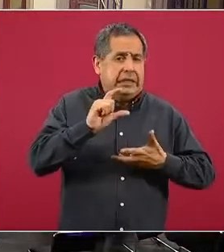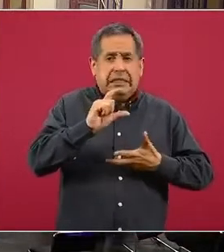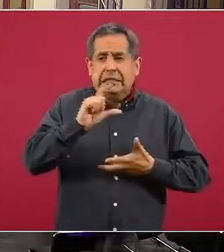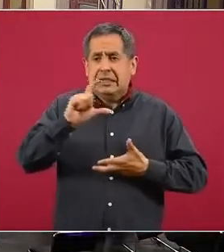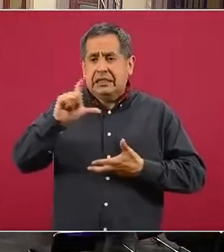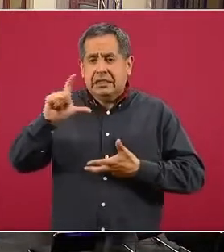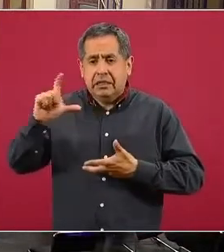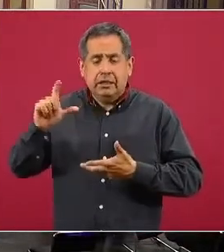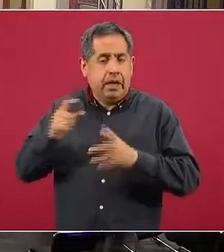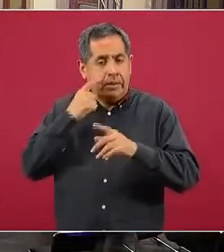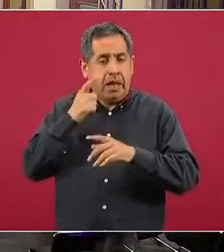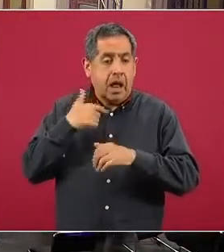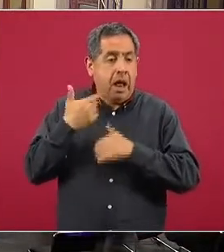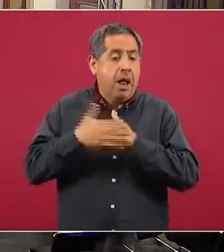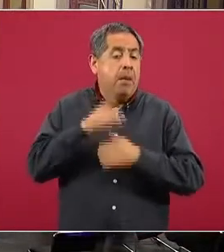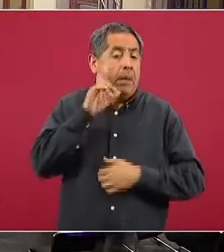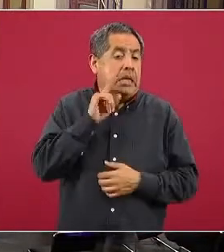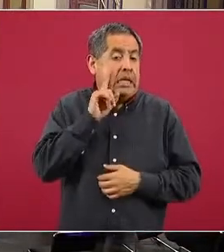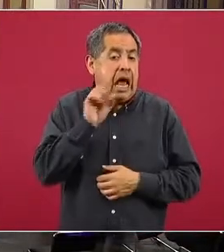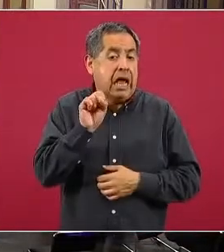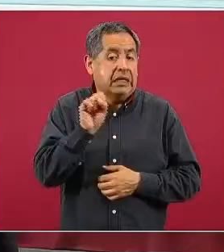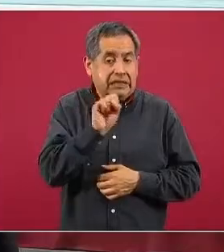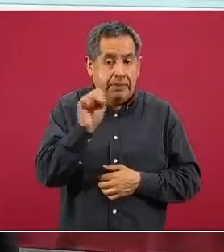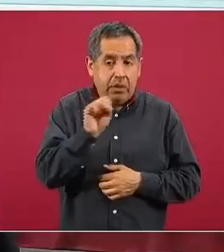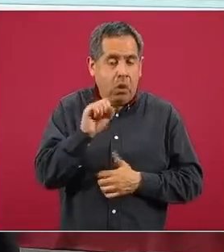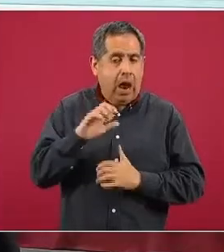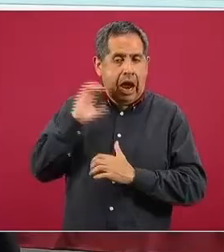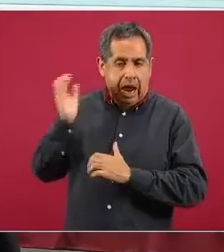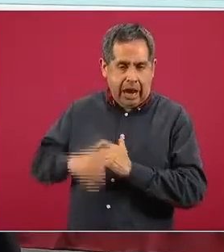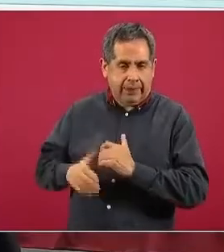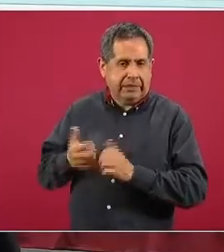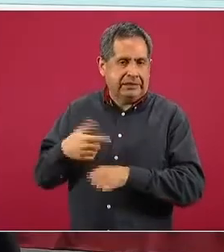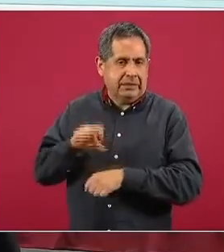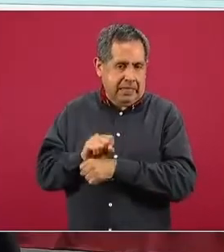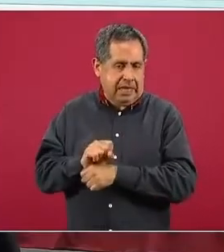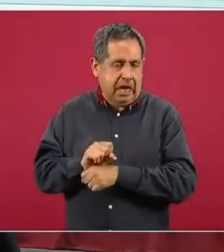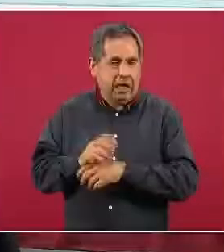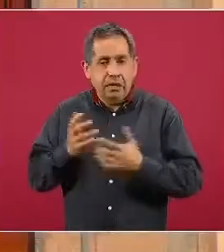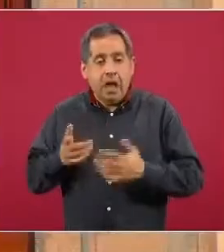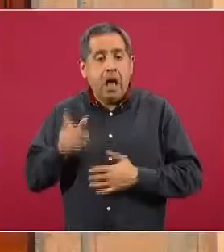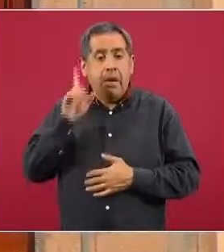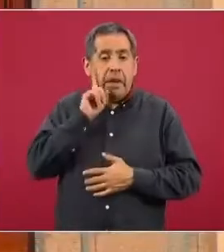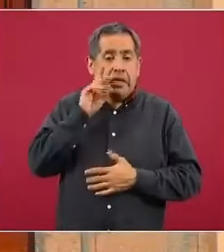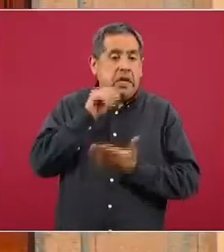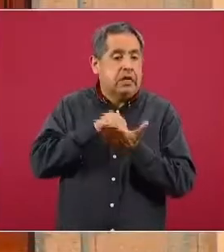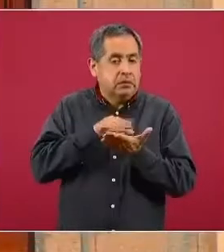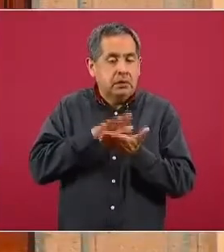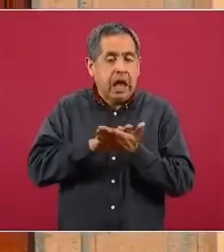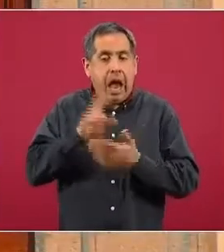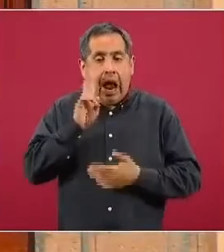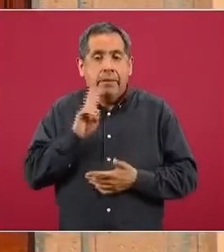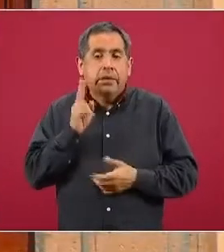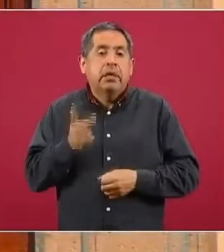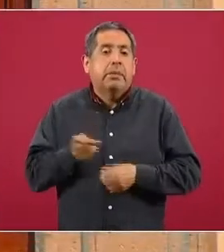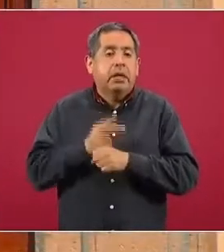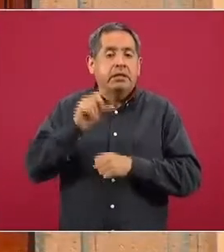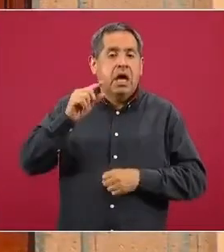mañana sábado, 7º día, cierra la semana correspondiente, por lo tanto mañana todavía podremos estar